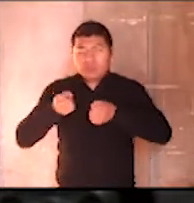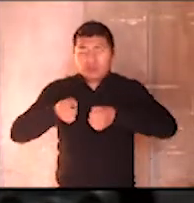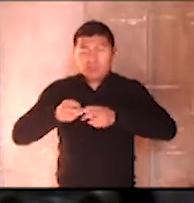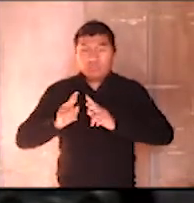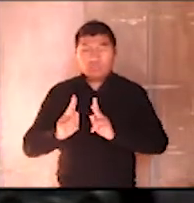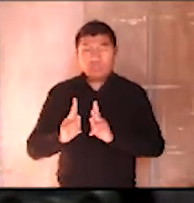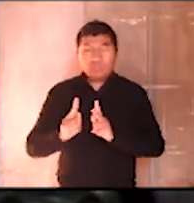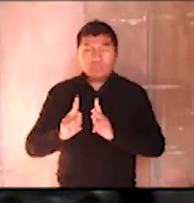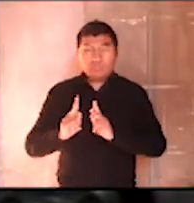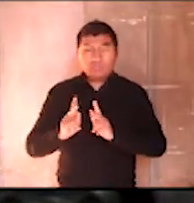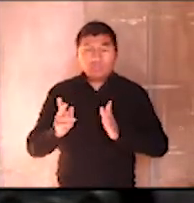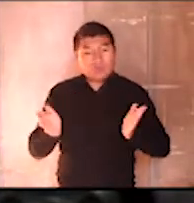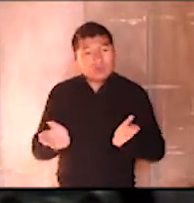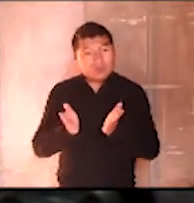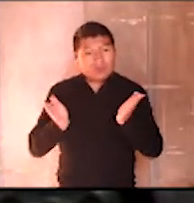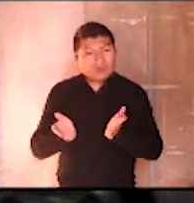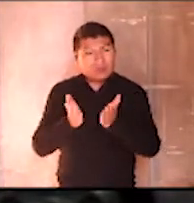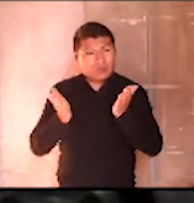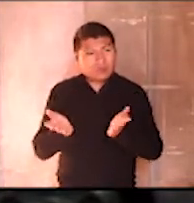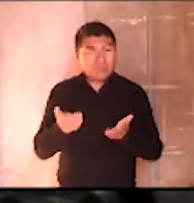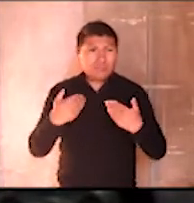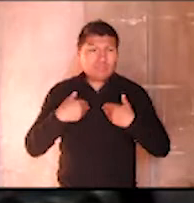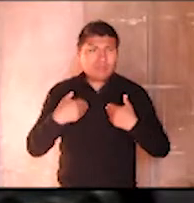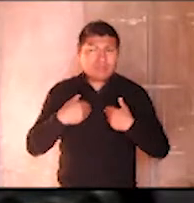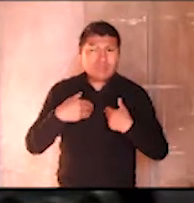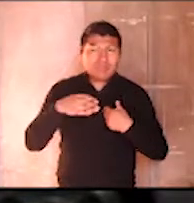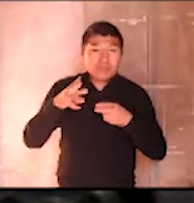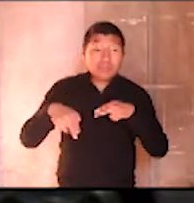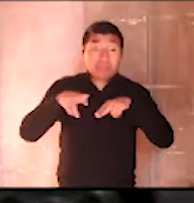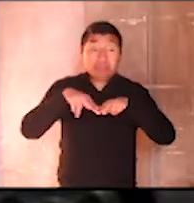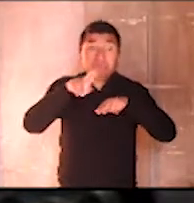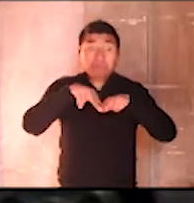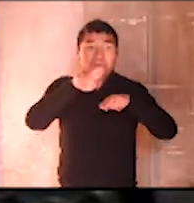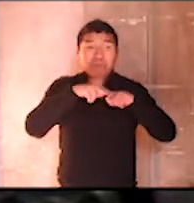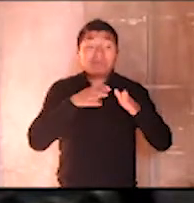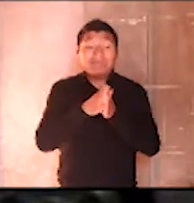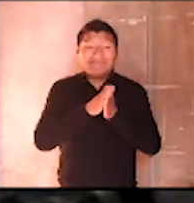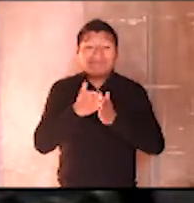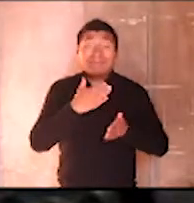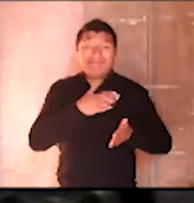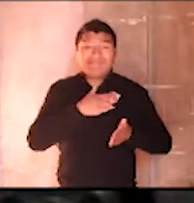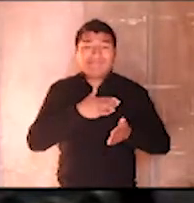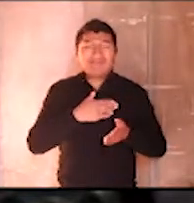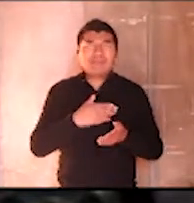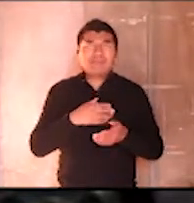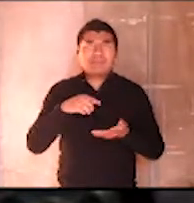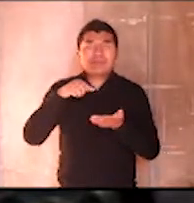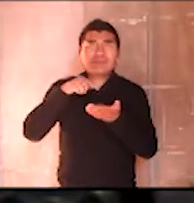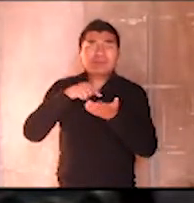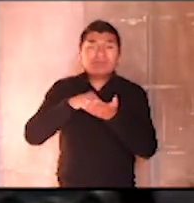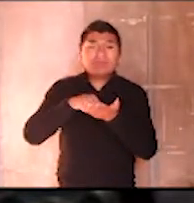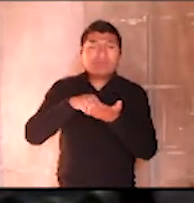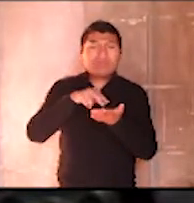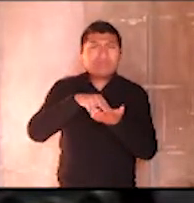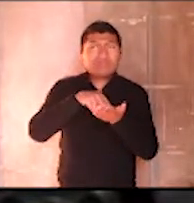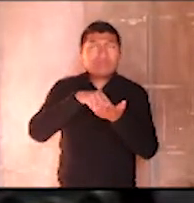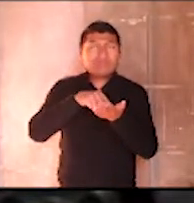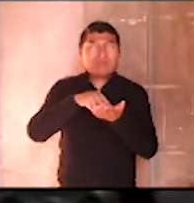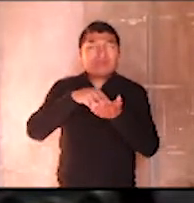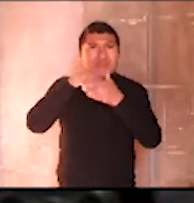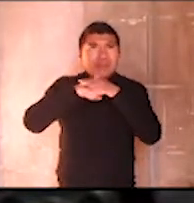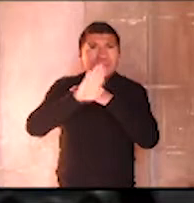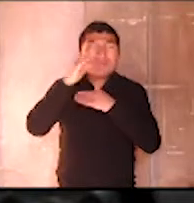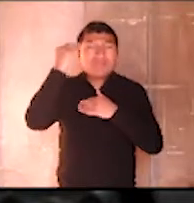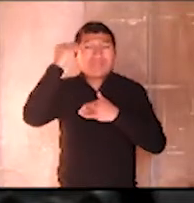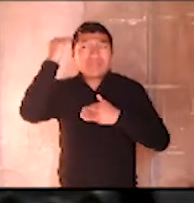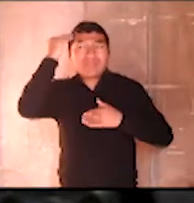oportunidades se incentiva a tener más que el otro. Y de esa manera se mete en la mente